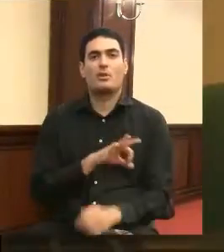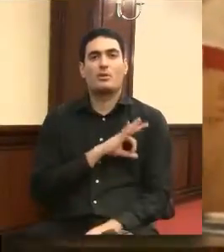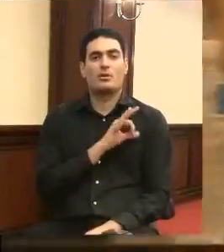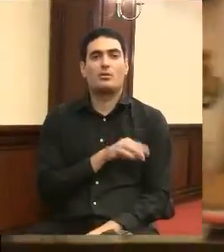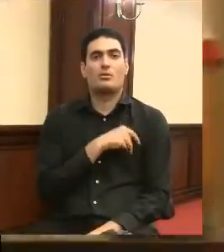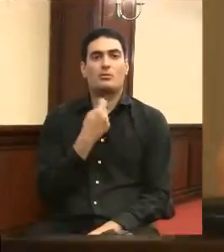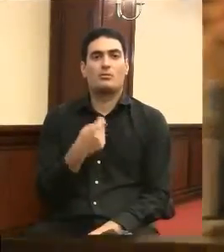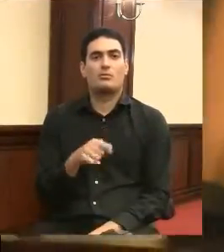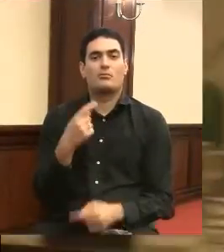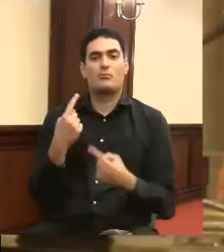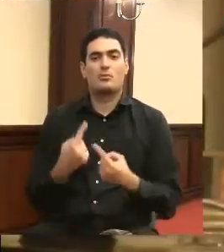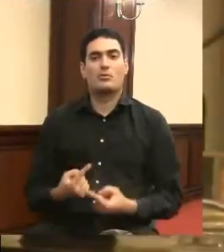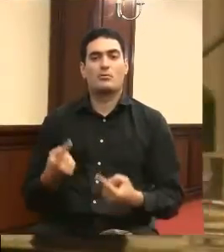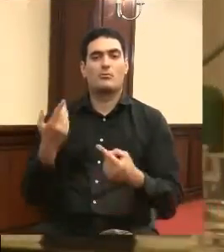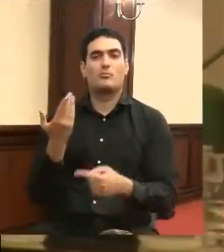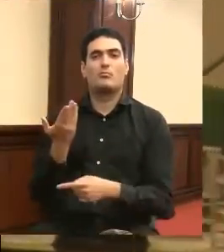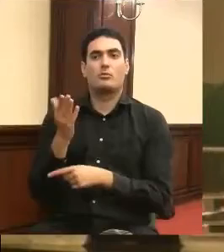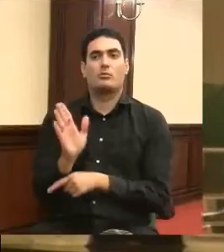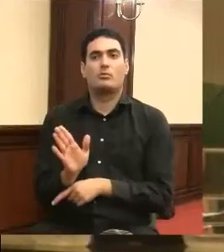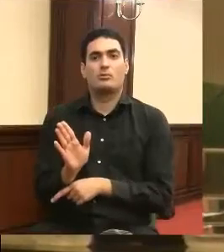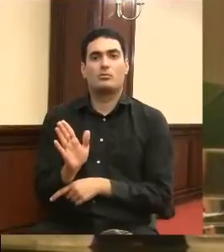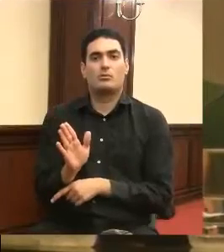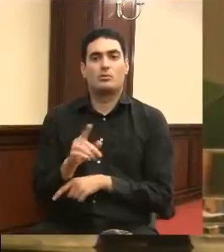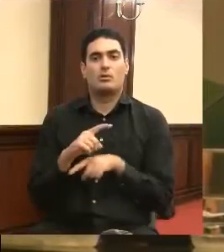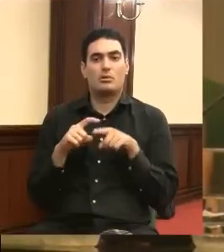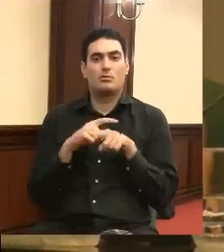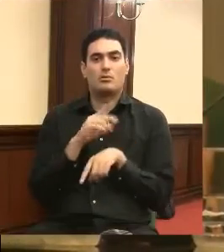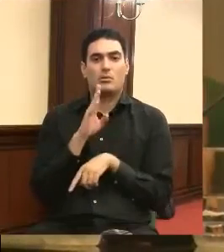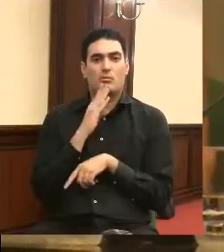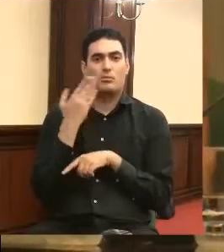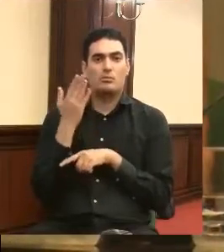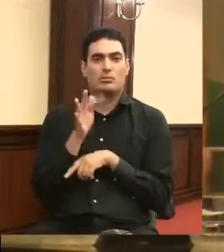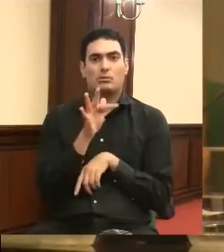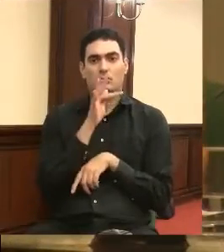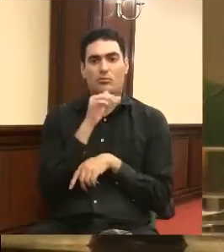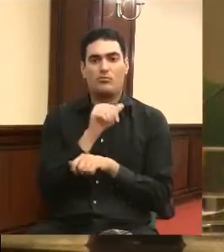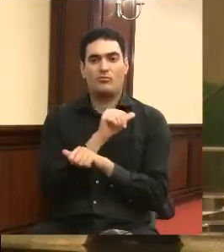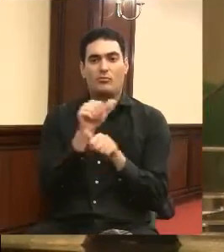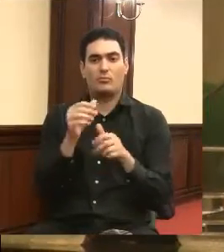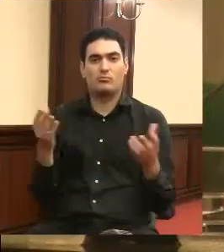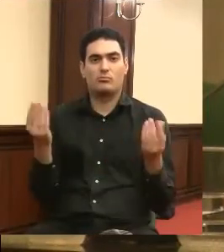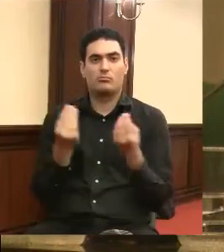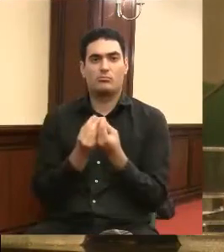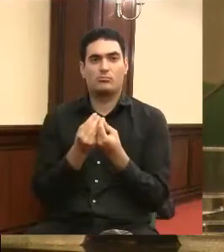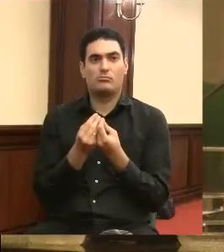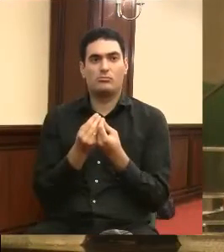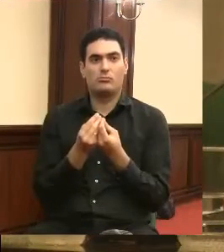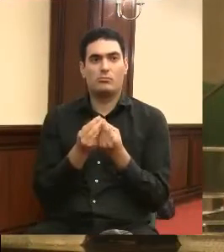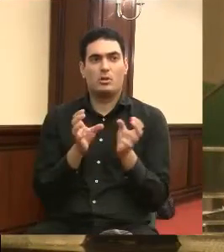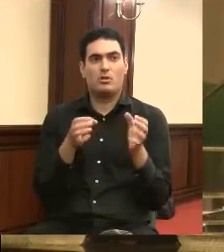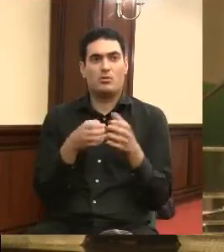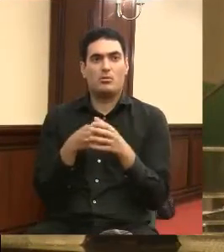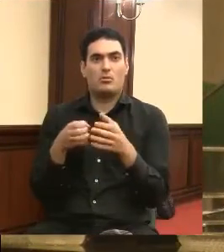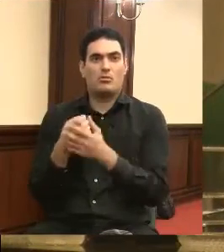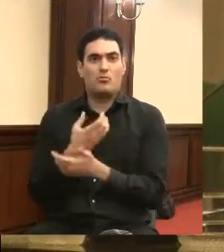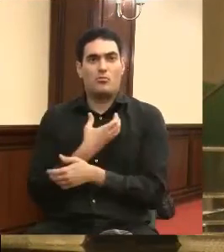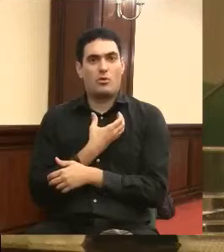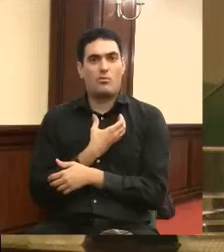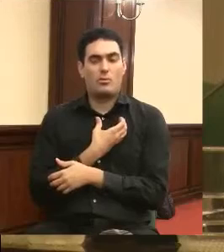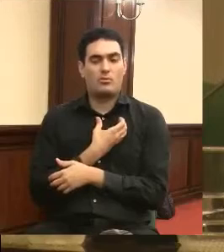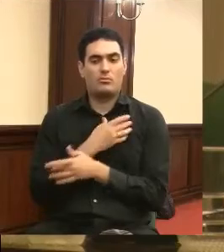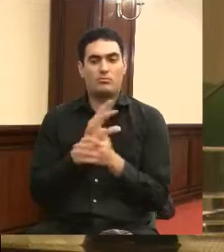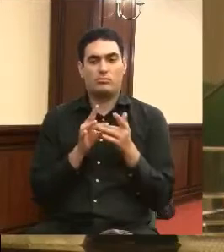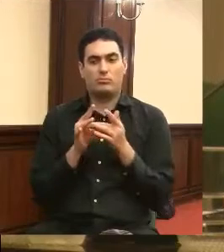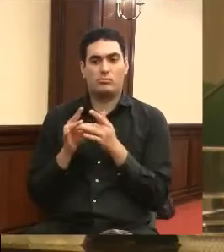Rodríguez de Rivera. Gracias, señor presidente. Es la primera vez que una propuesta de acuerdo de este tipo no ha sido presentada de forma conjunta